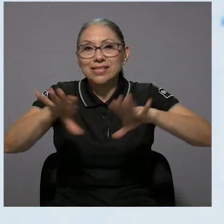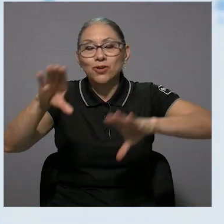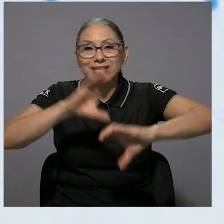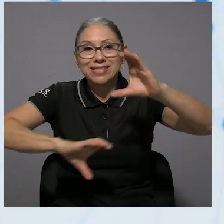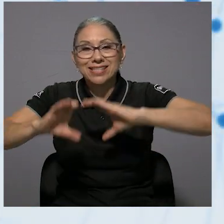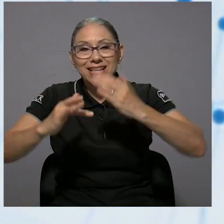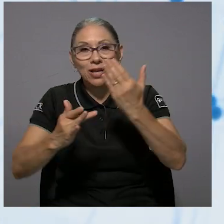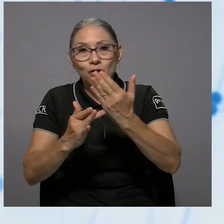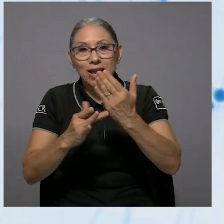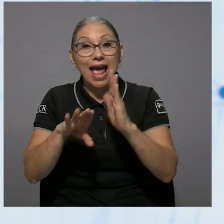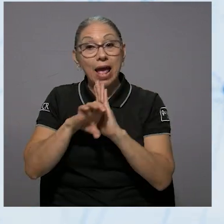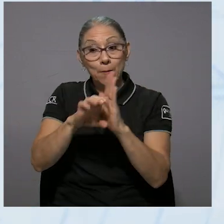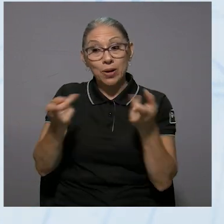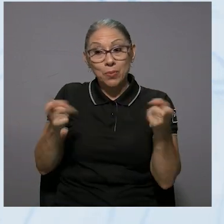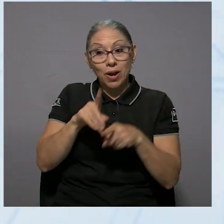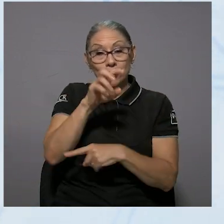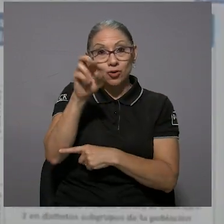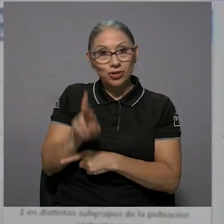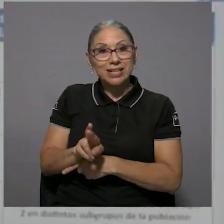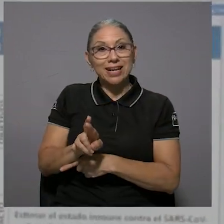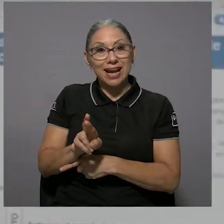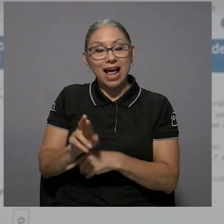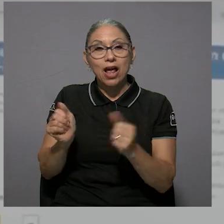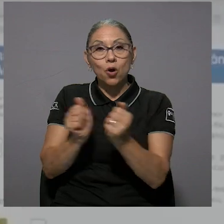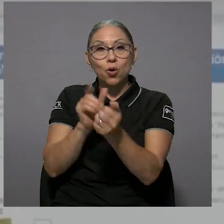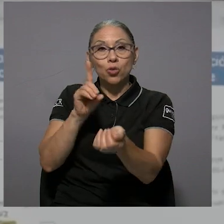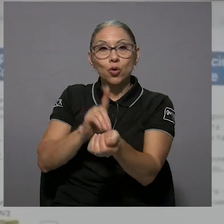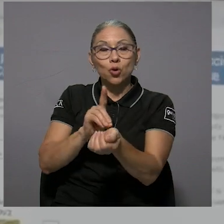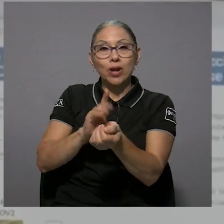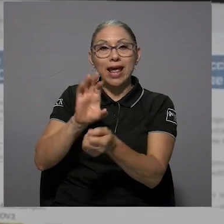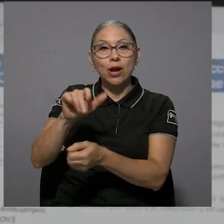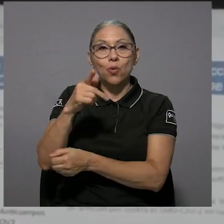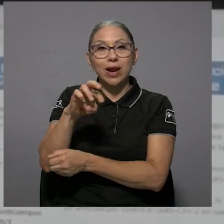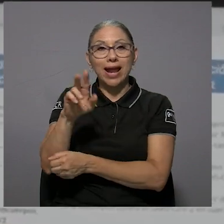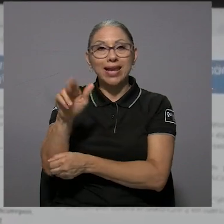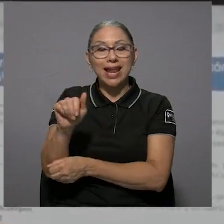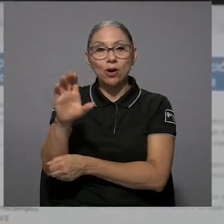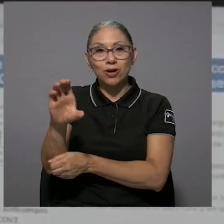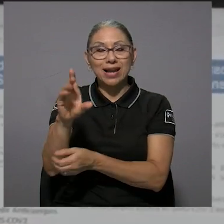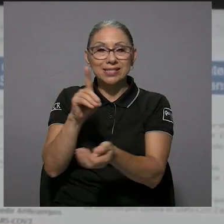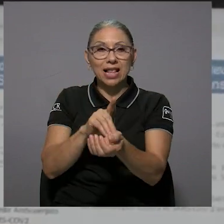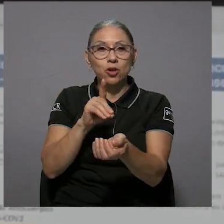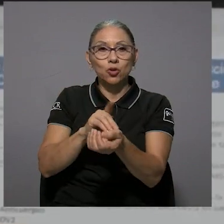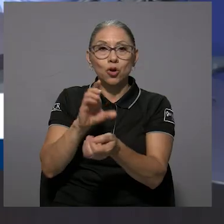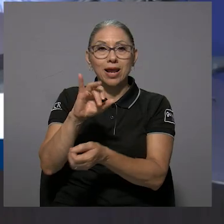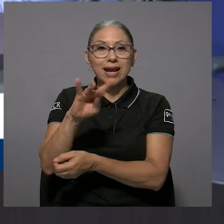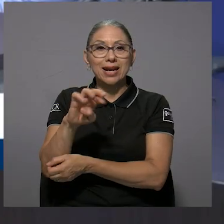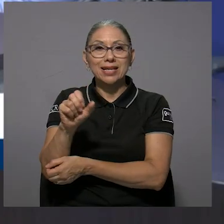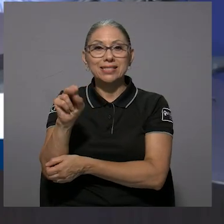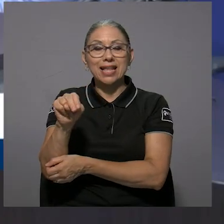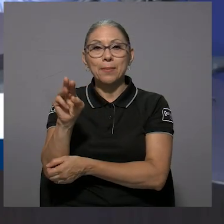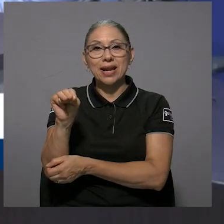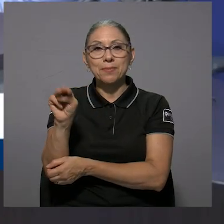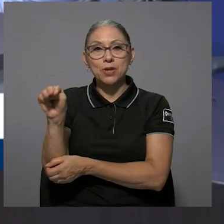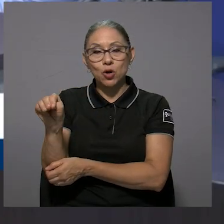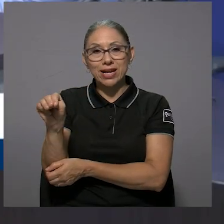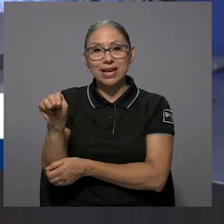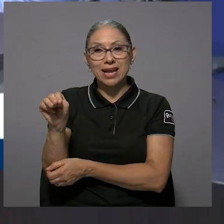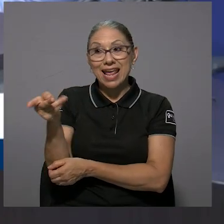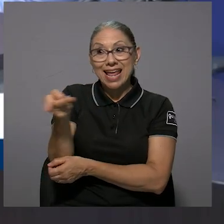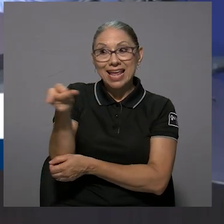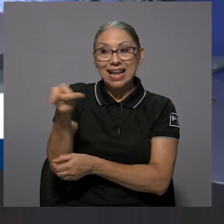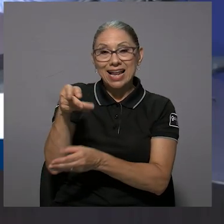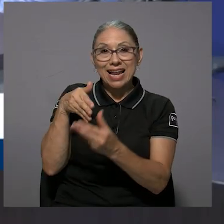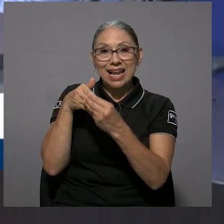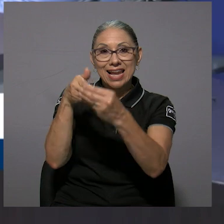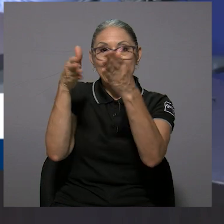Y entonces encontramos, por ejemplo, en el caso de Costa Rica, con la doctora Eugenia Corrales y el doctor Cristian Marín Müller, que